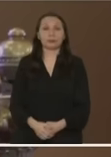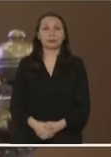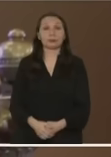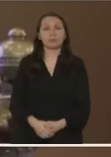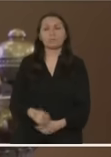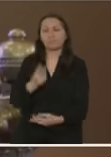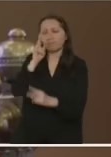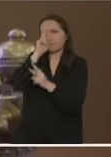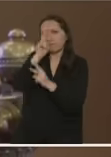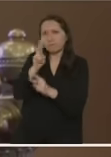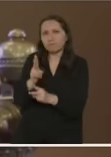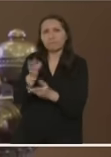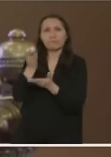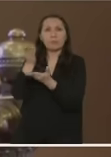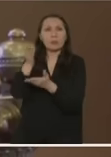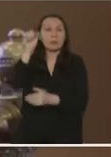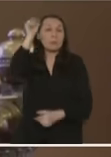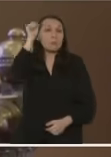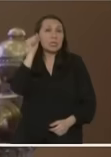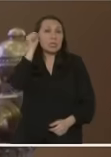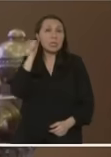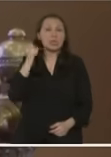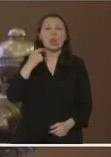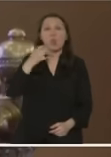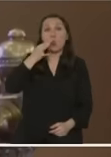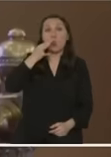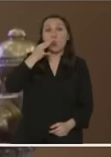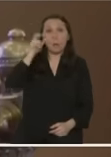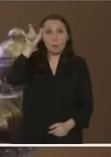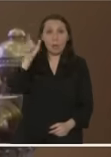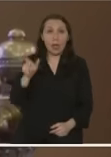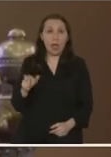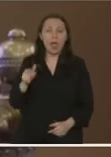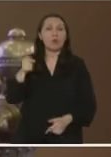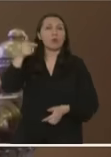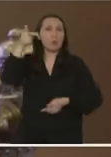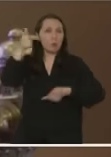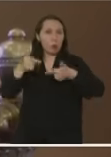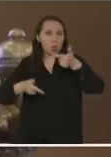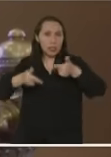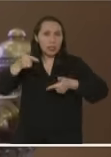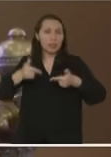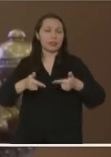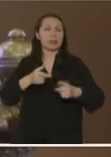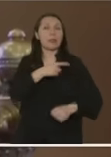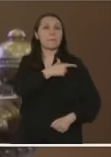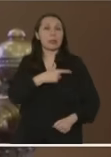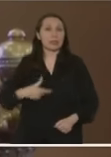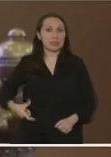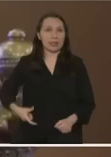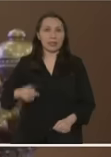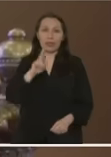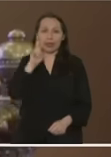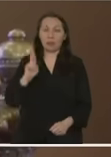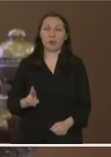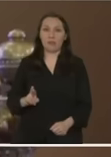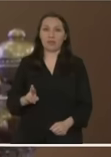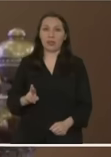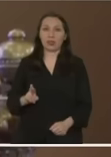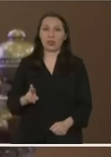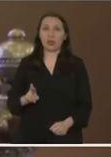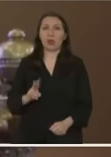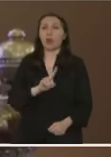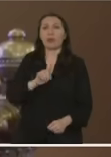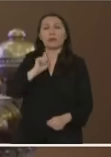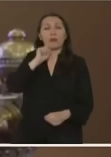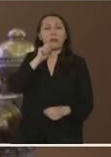Reconocer a Sebastián Piñera como ser humano, como político, como presidente de la República,